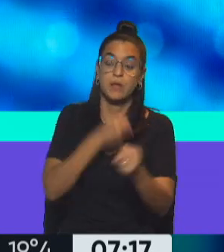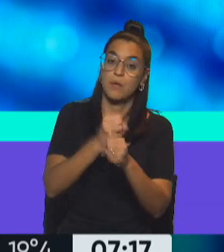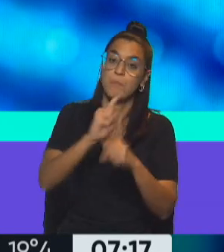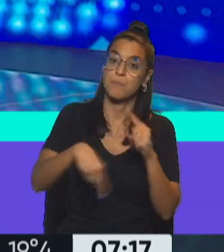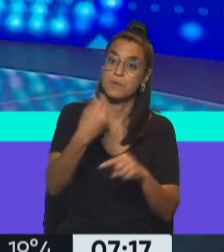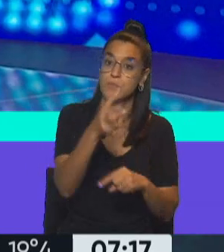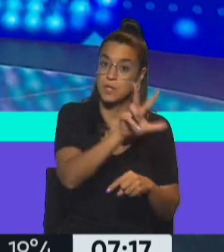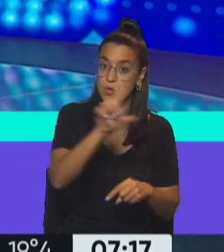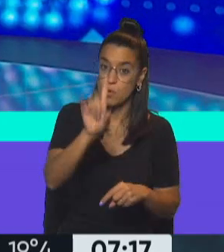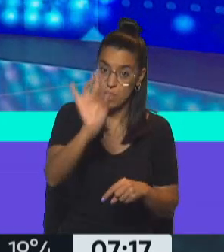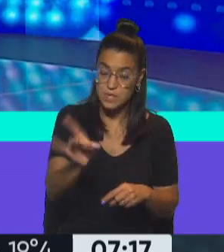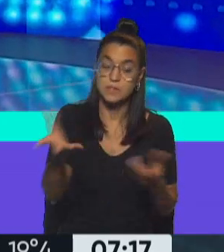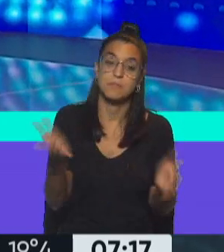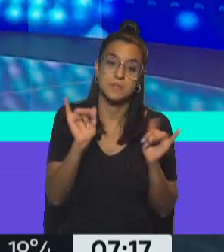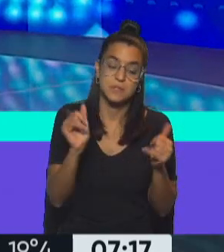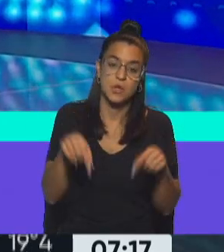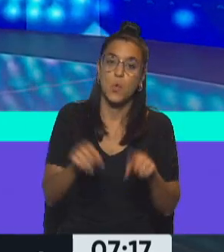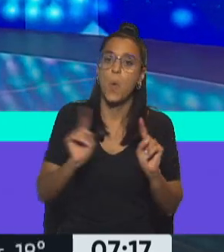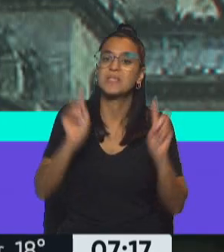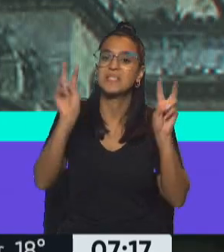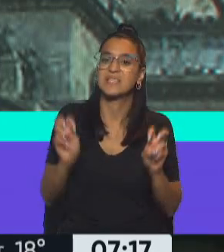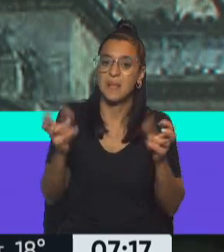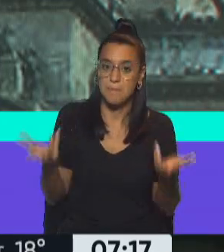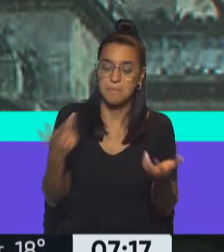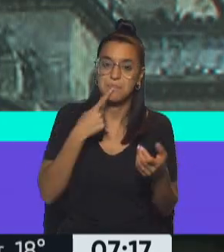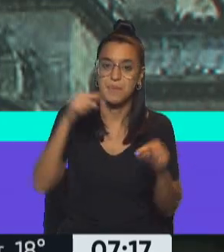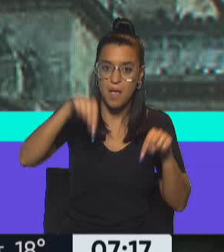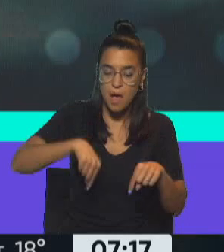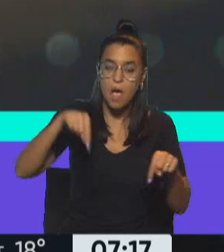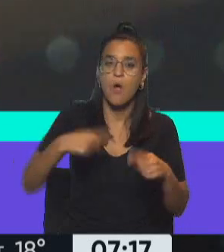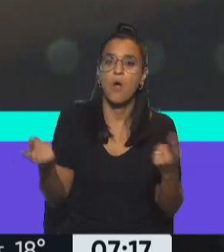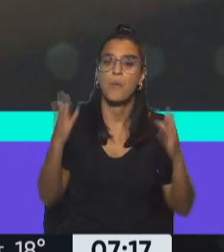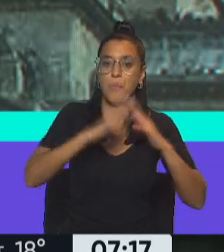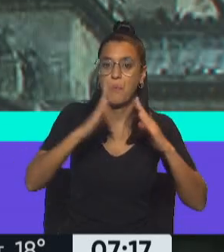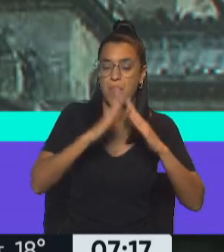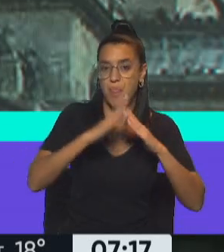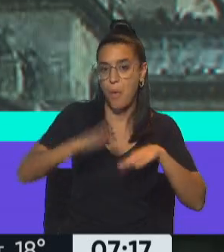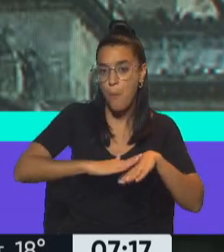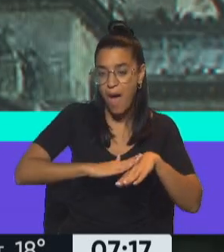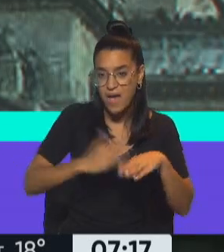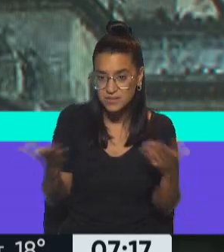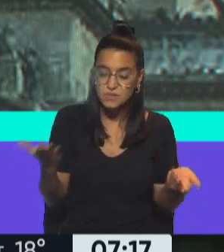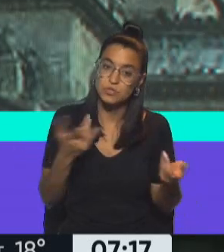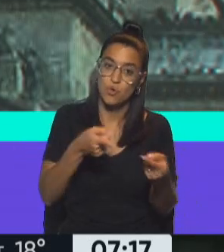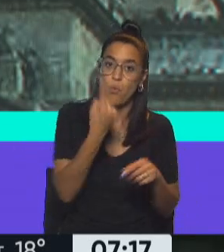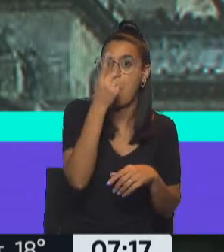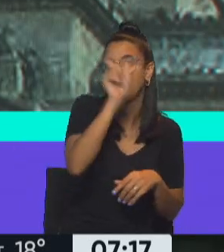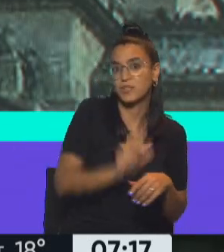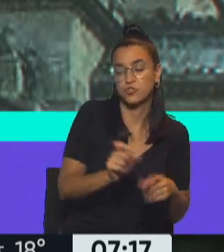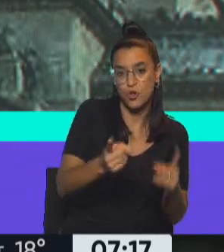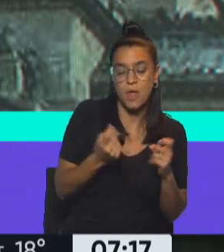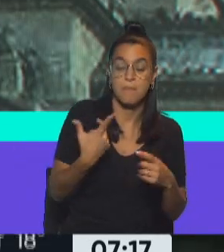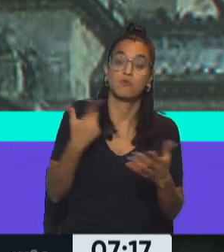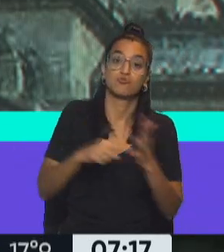31 de diciembre. Claro, y no es un tema menor teniendo en cuenta la vivienda, ¿no? Que claro, es lo básico para una persona y que en las